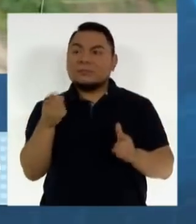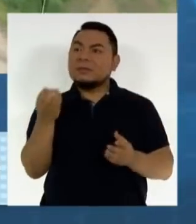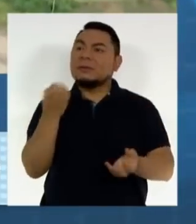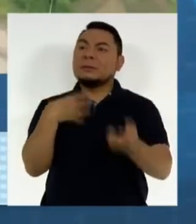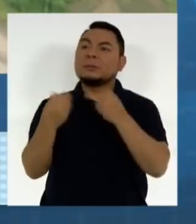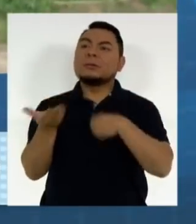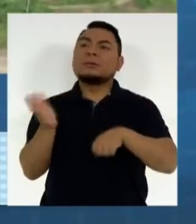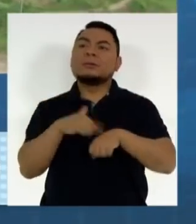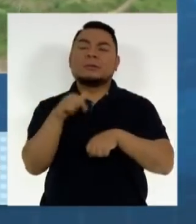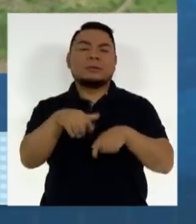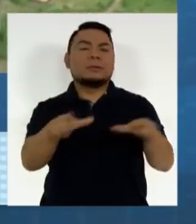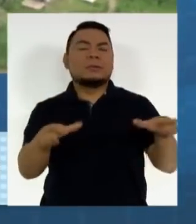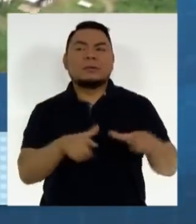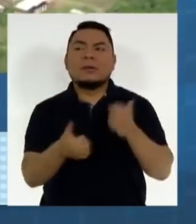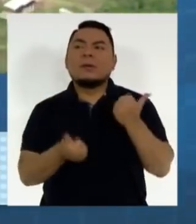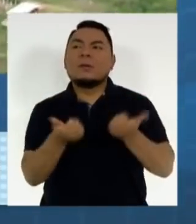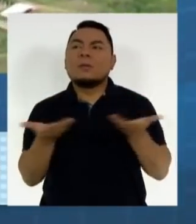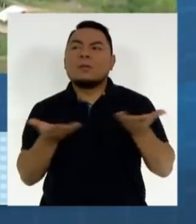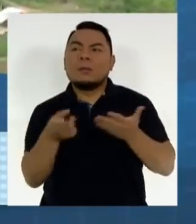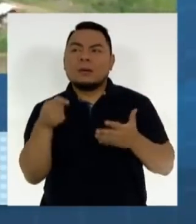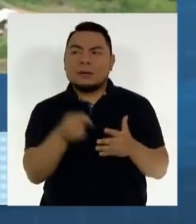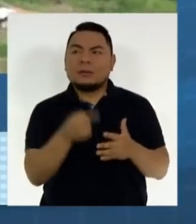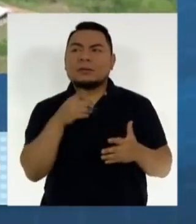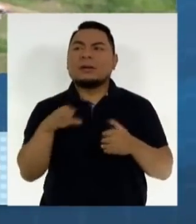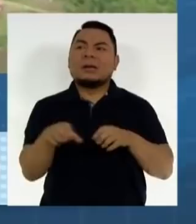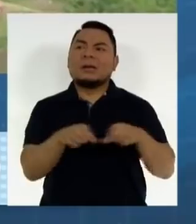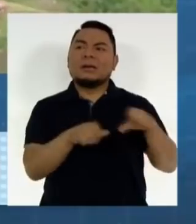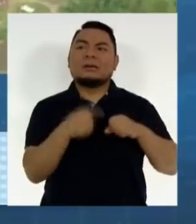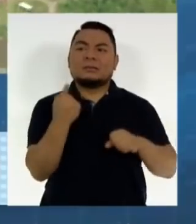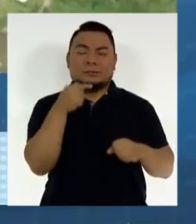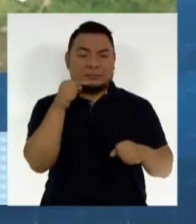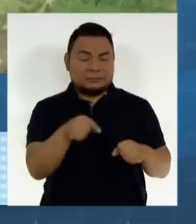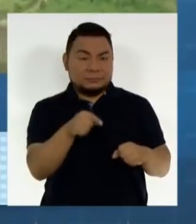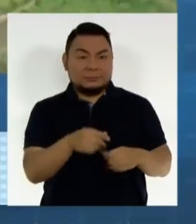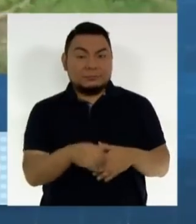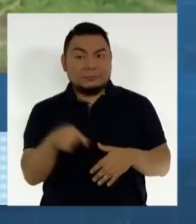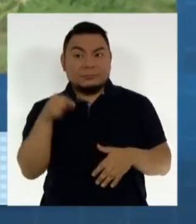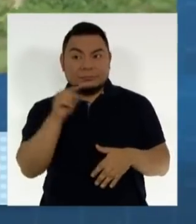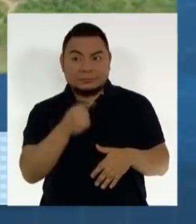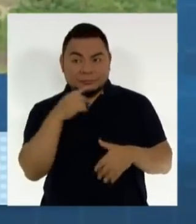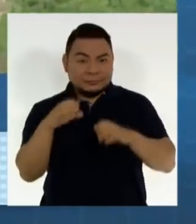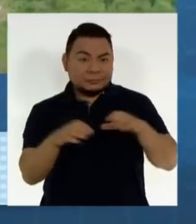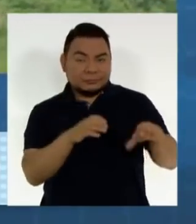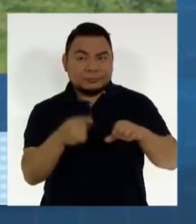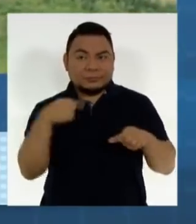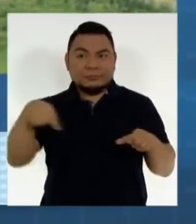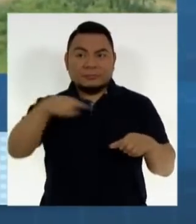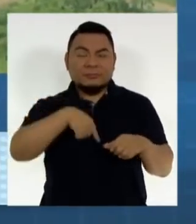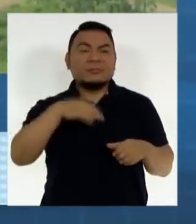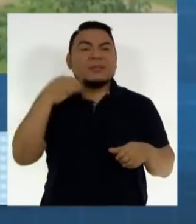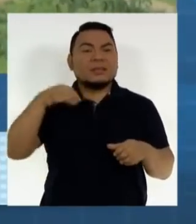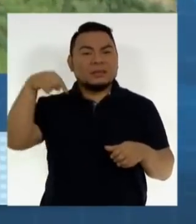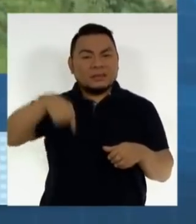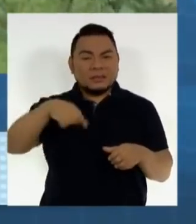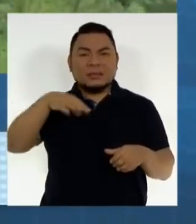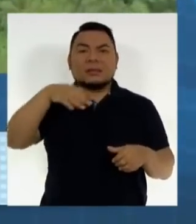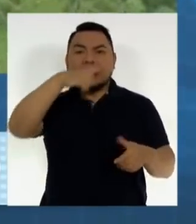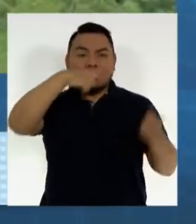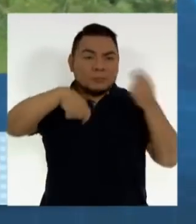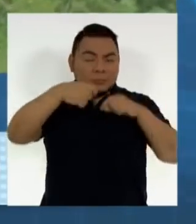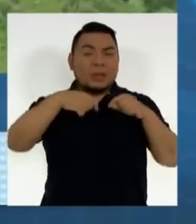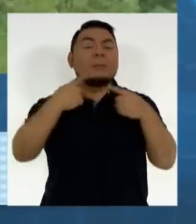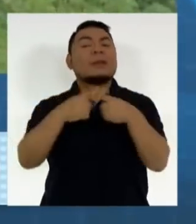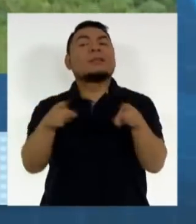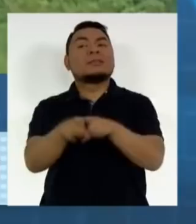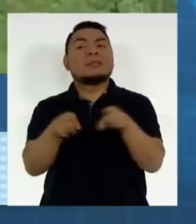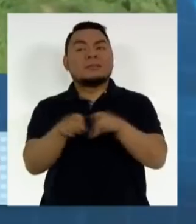detalles respecto a la zona, ¿no? ¿Cuál es el escenario en el que se desarrolla no solamente esta actividad que tiene que ver con el narcotráfico, sino